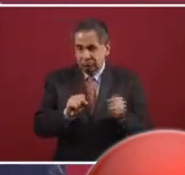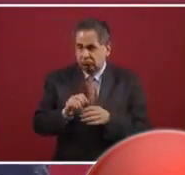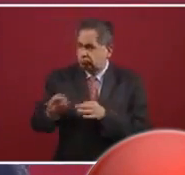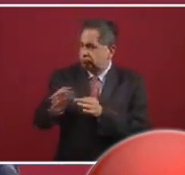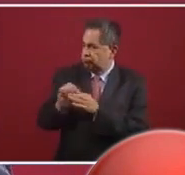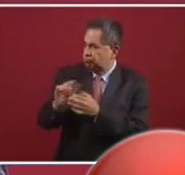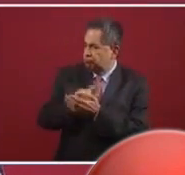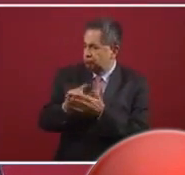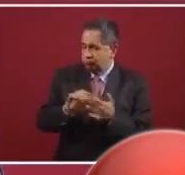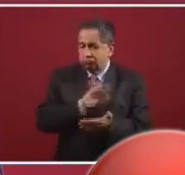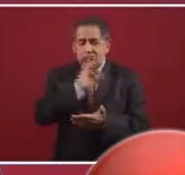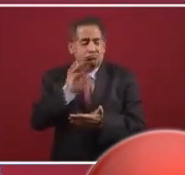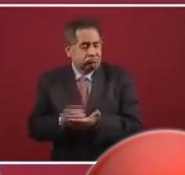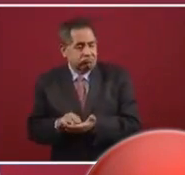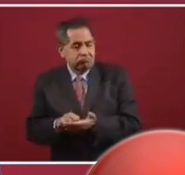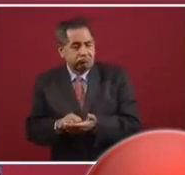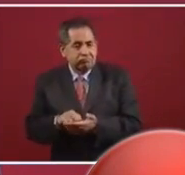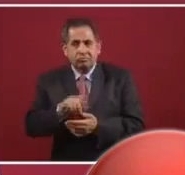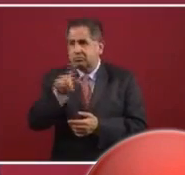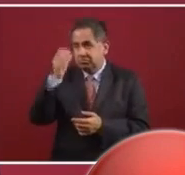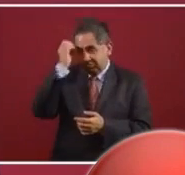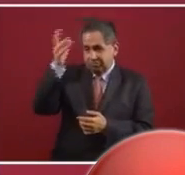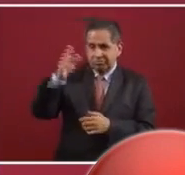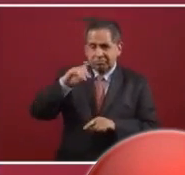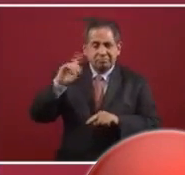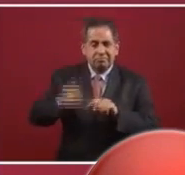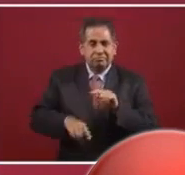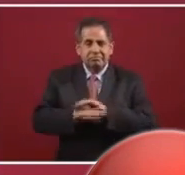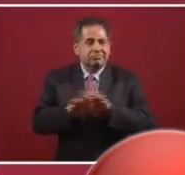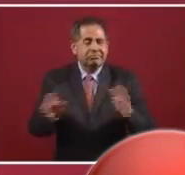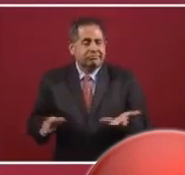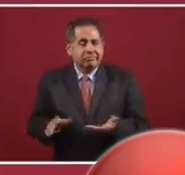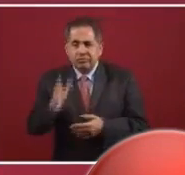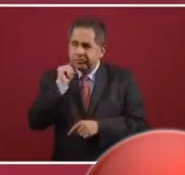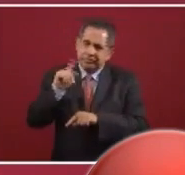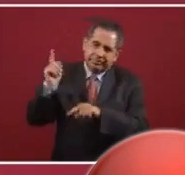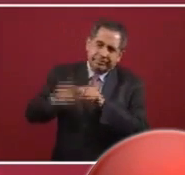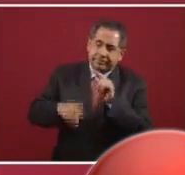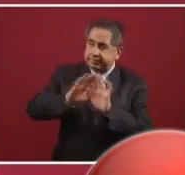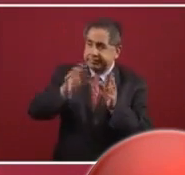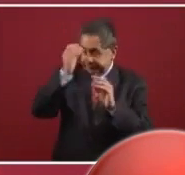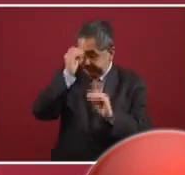que no se quita ni con toda el agua de los océanos.